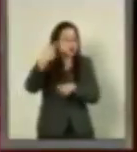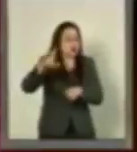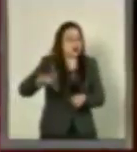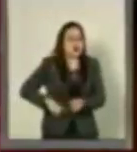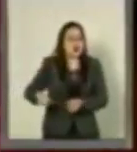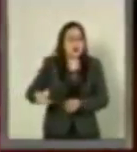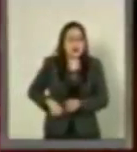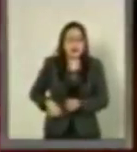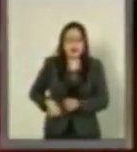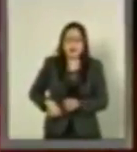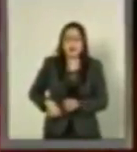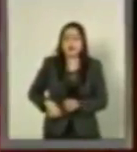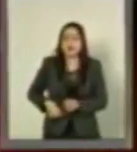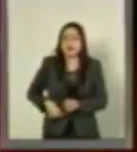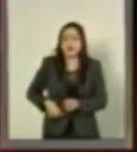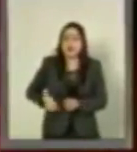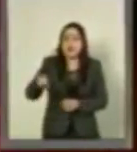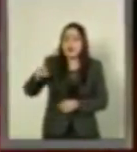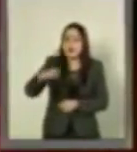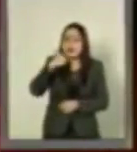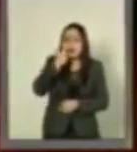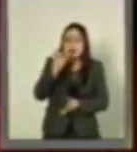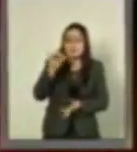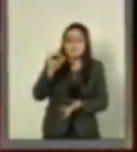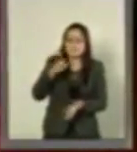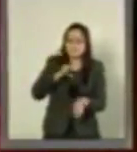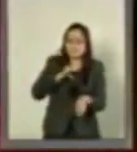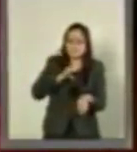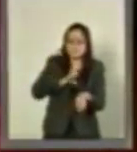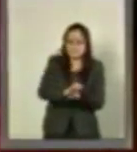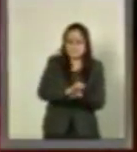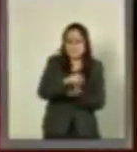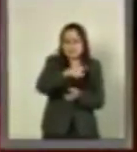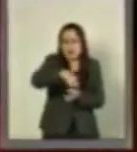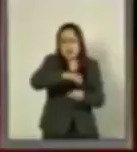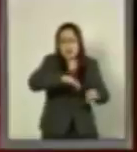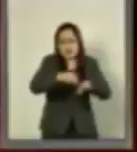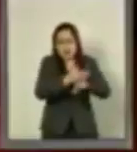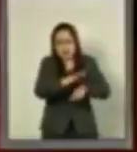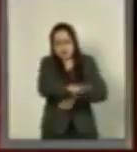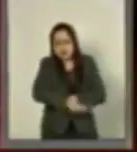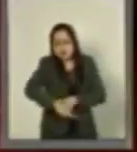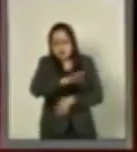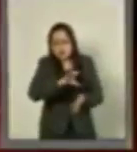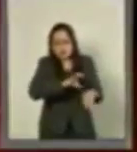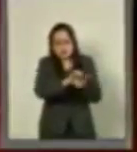tome el recurso que es de los trabajadores